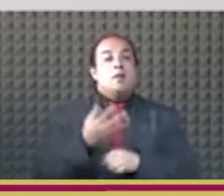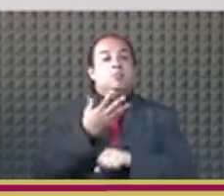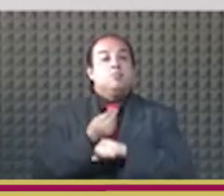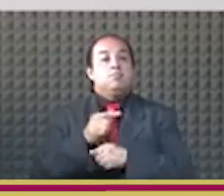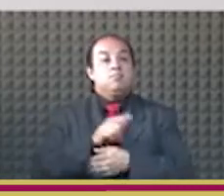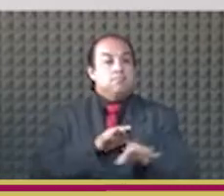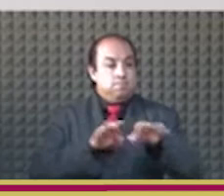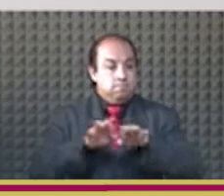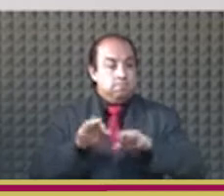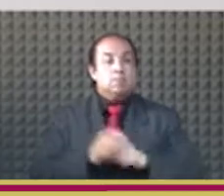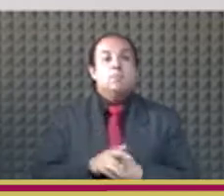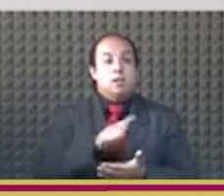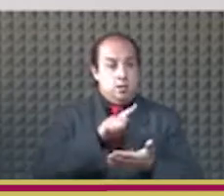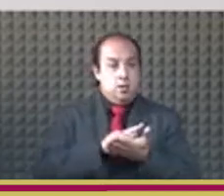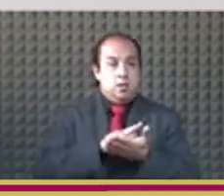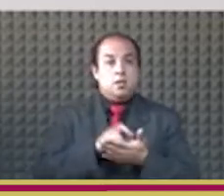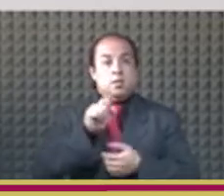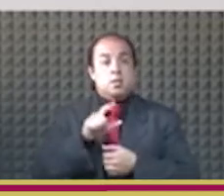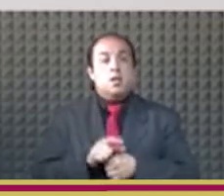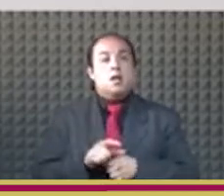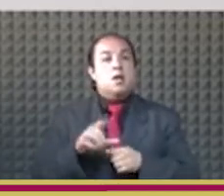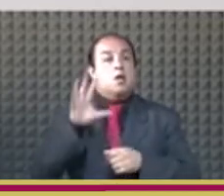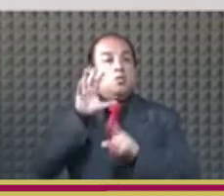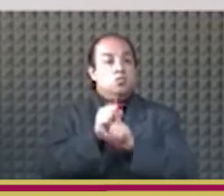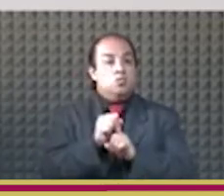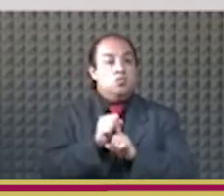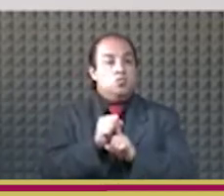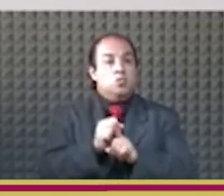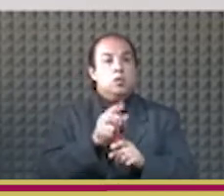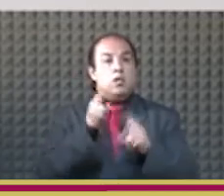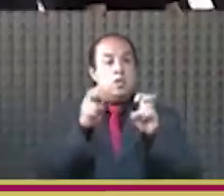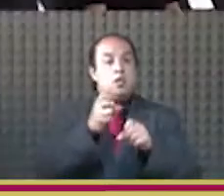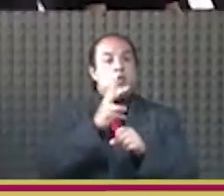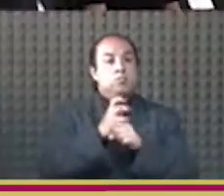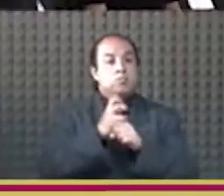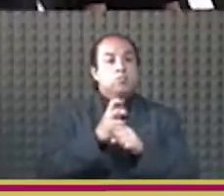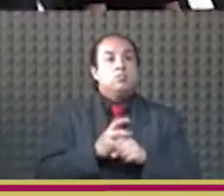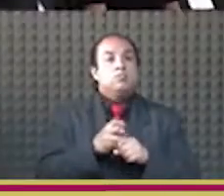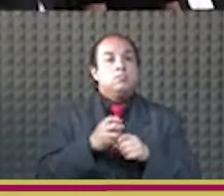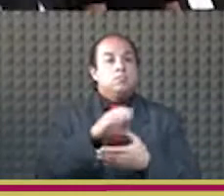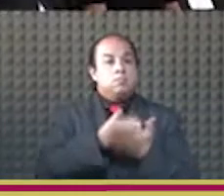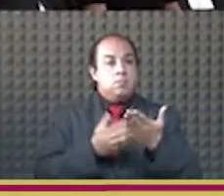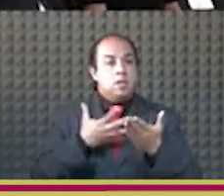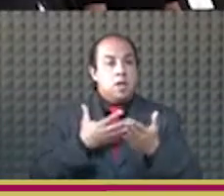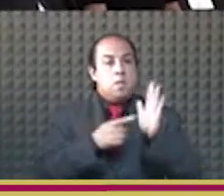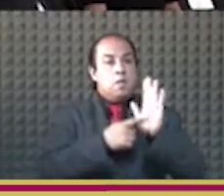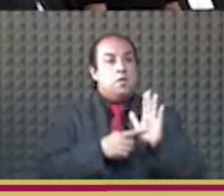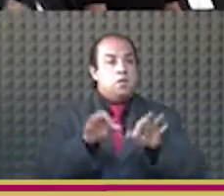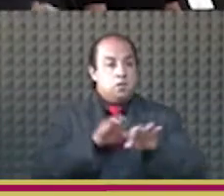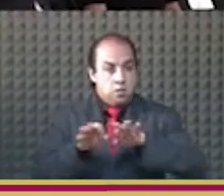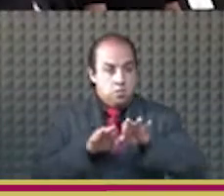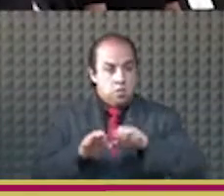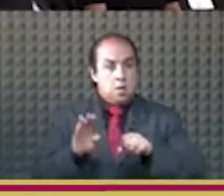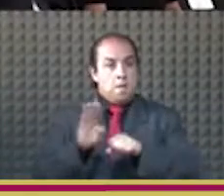los logros en materia de subcontratación dan cuenta de que las y los trabajadores y su bienestar han sido uno de los